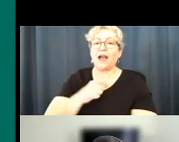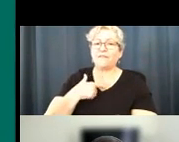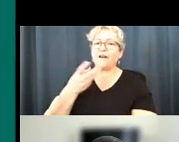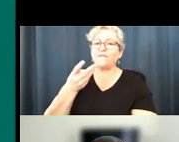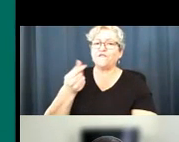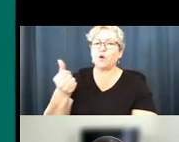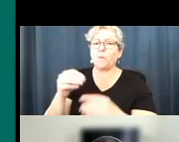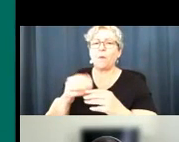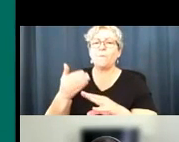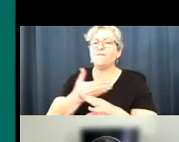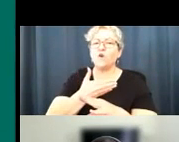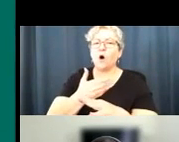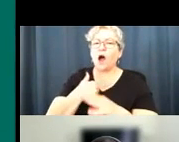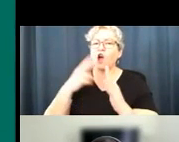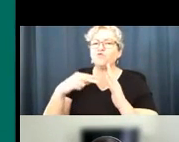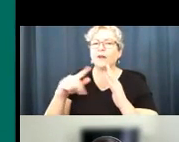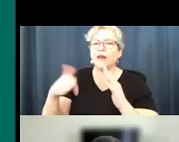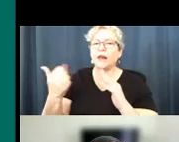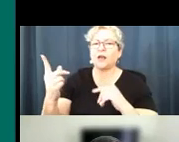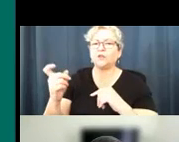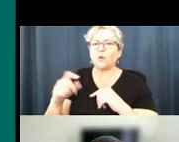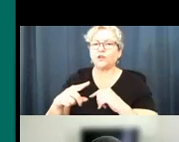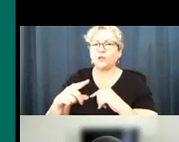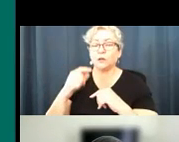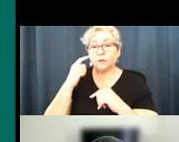unas cuantas más, pero antes de que las leas,